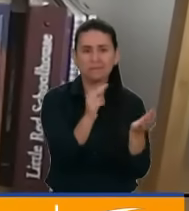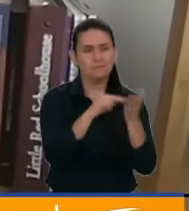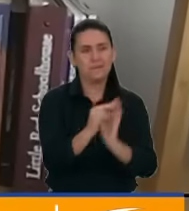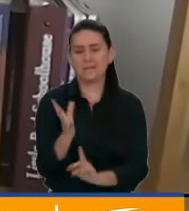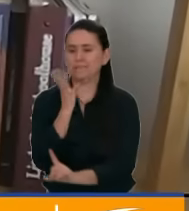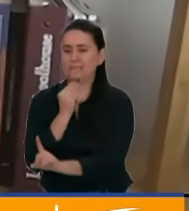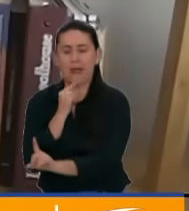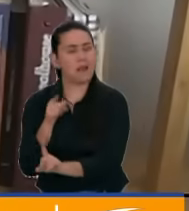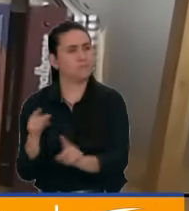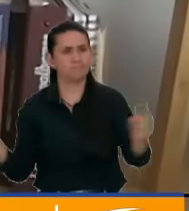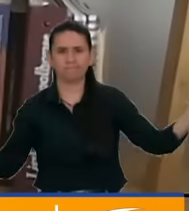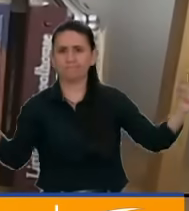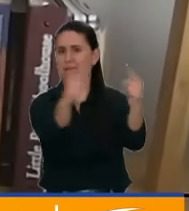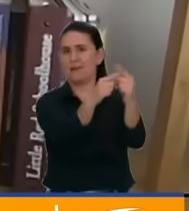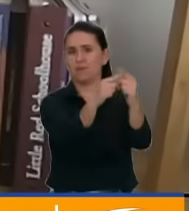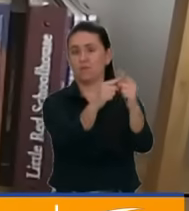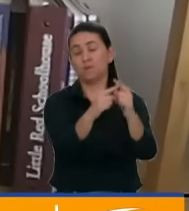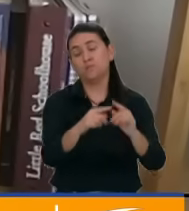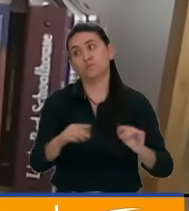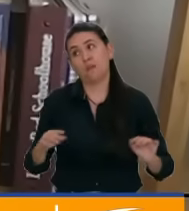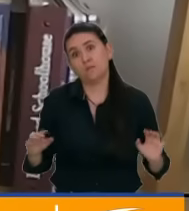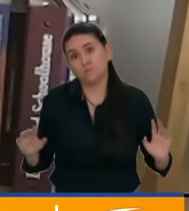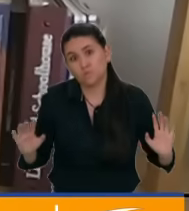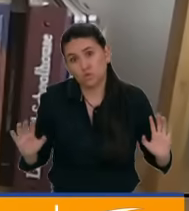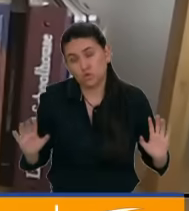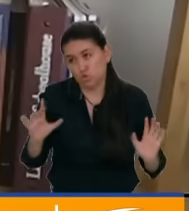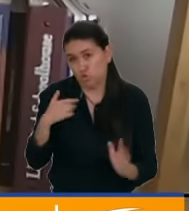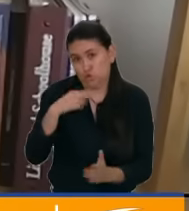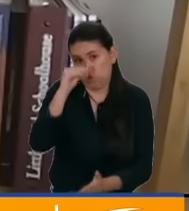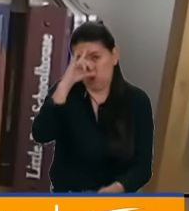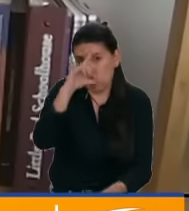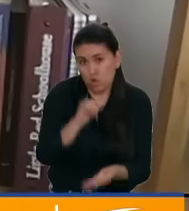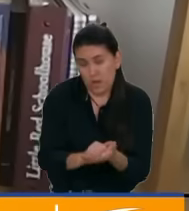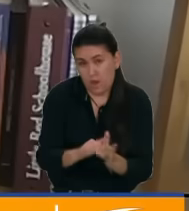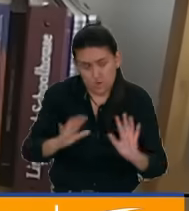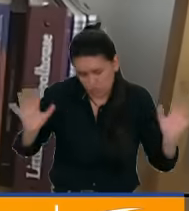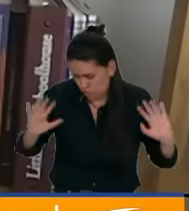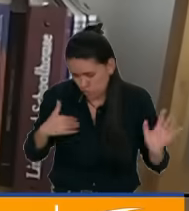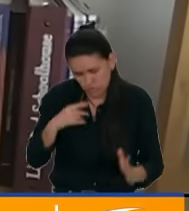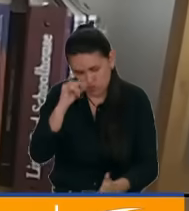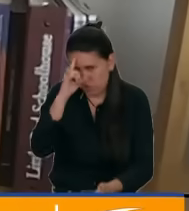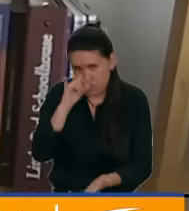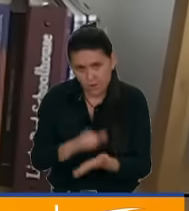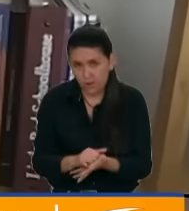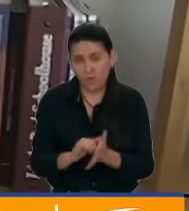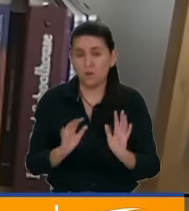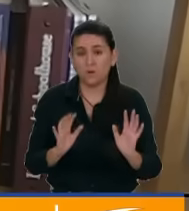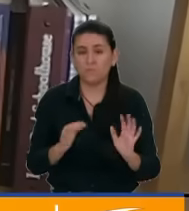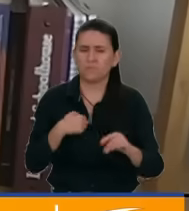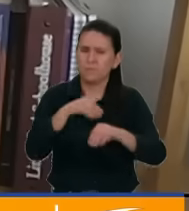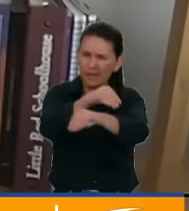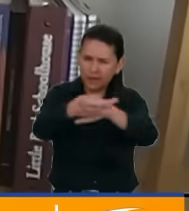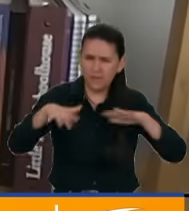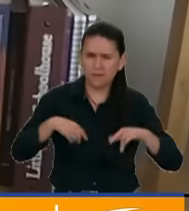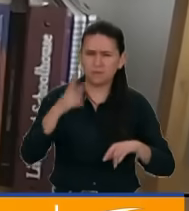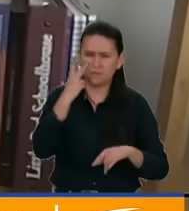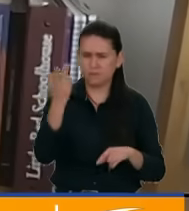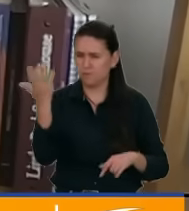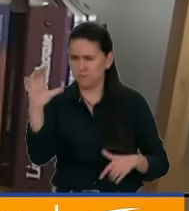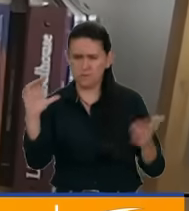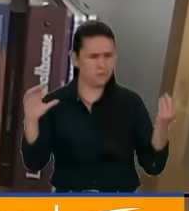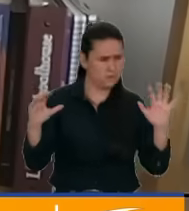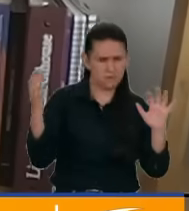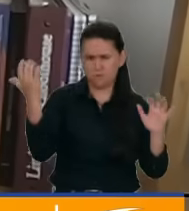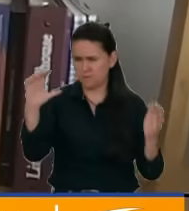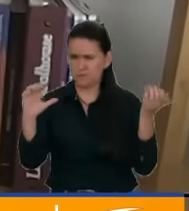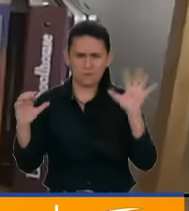israelí. Entonces, yo no creo que esto le esté produciendo, y hemos visto las manifestaciones por redes sociales de distintas organizaciones